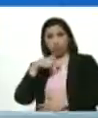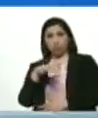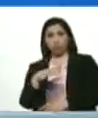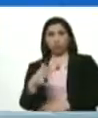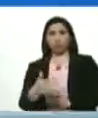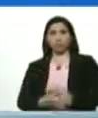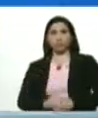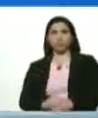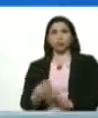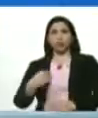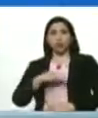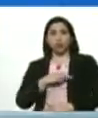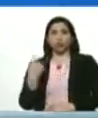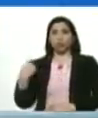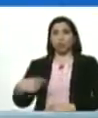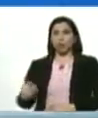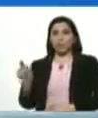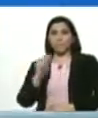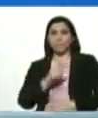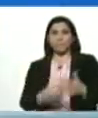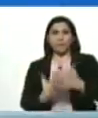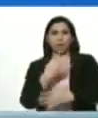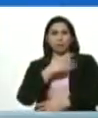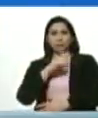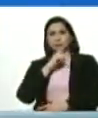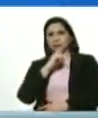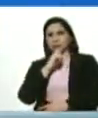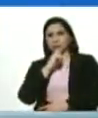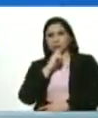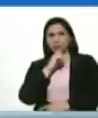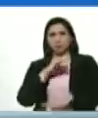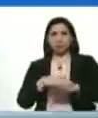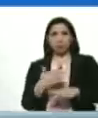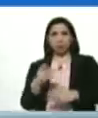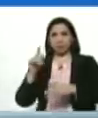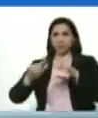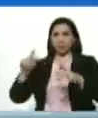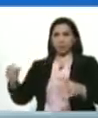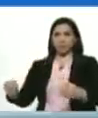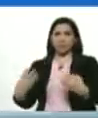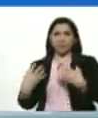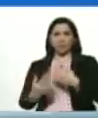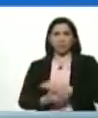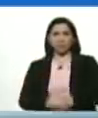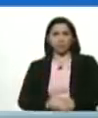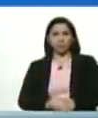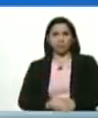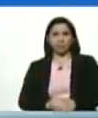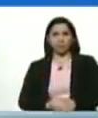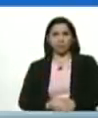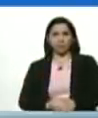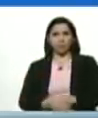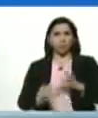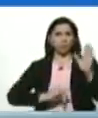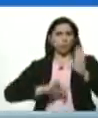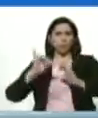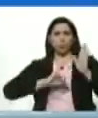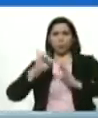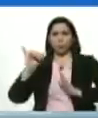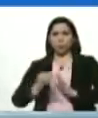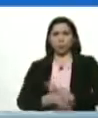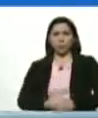hemos tenido un mes de mayo complejo porque los casos importados se dispararon